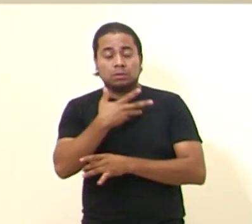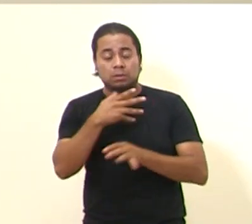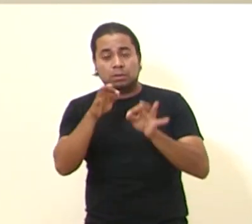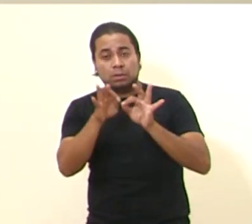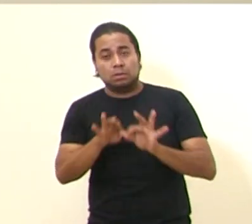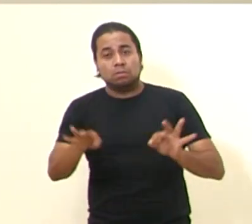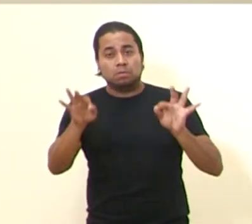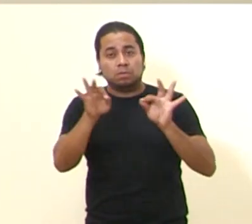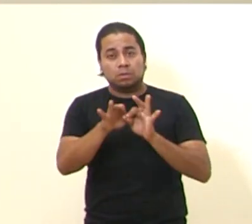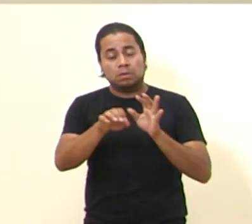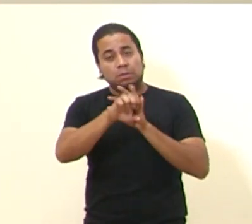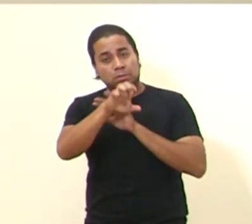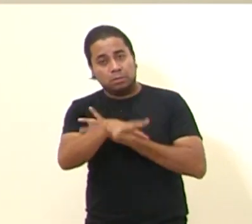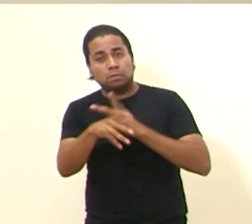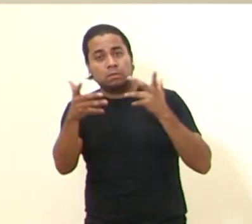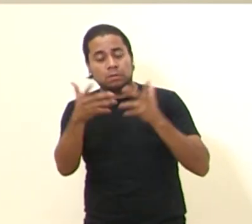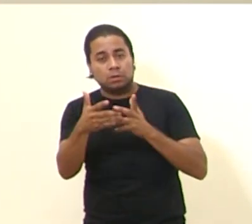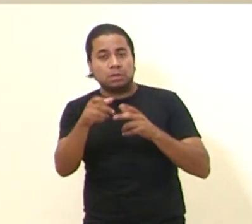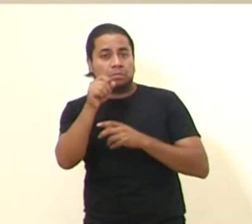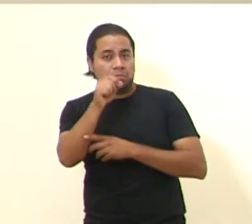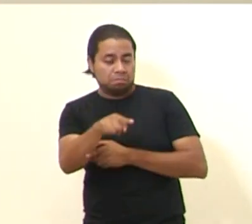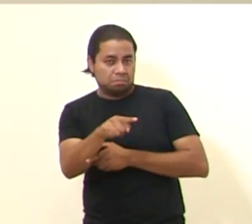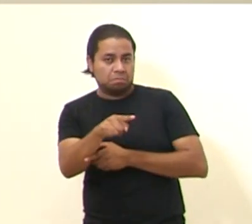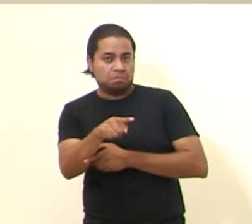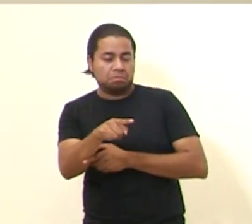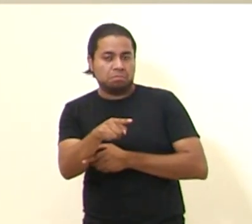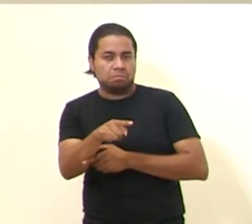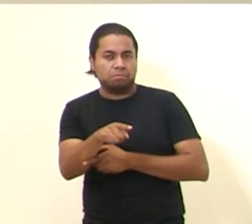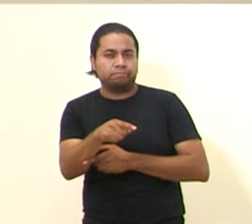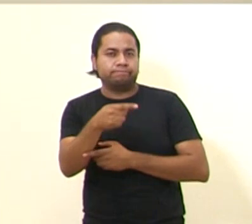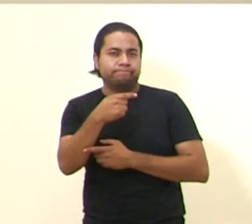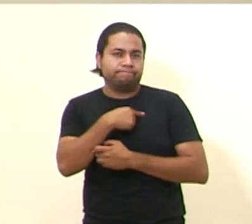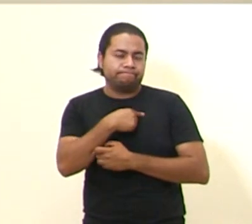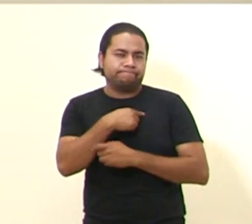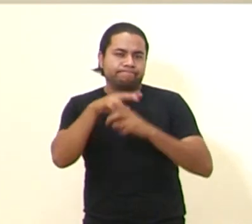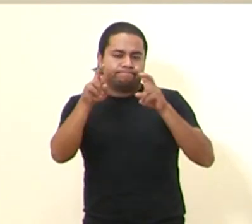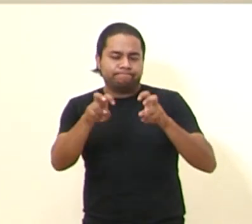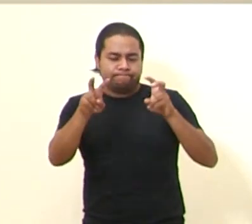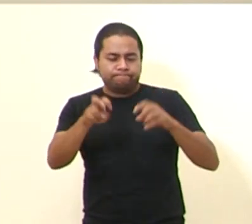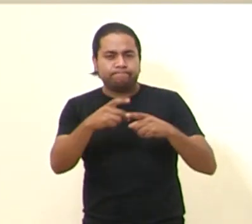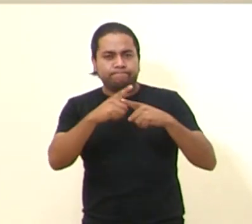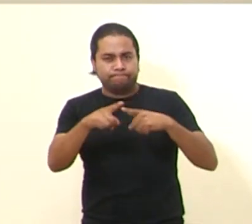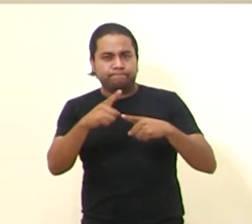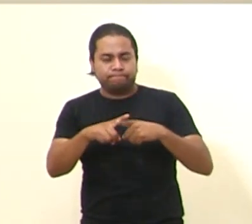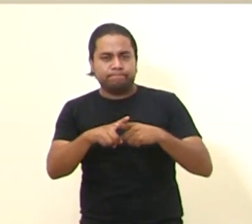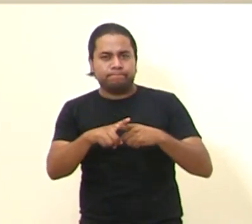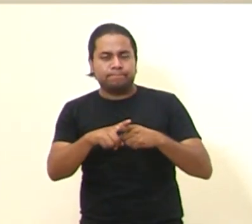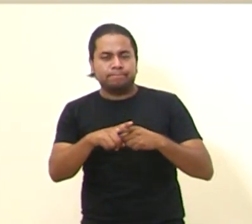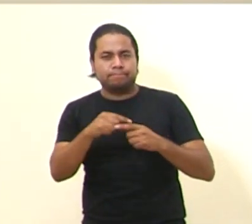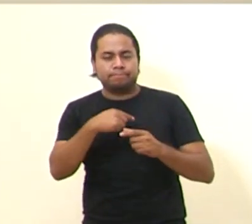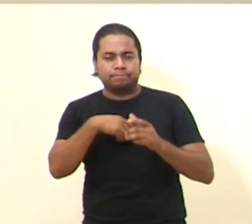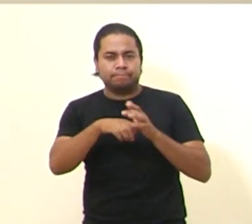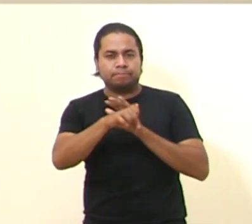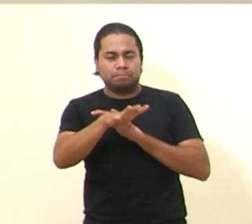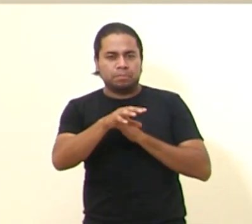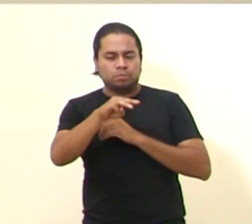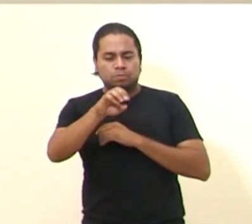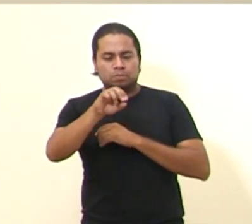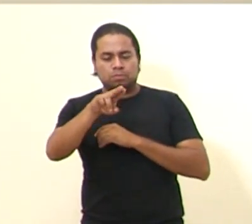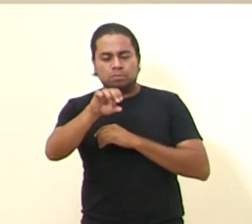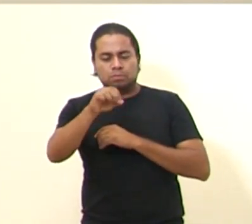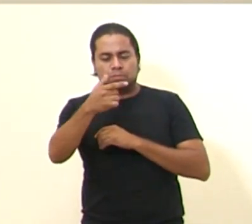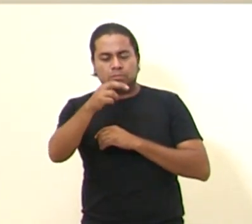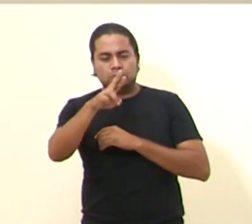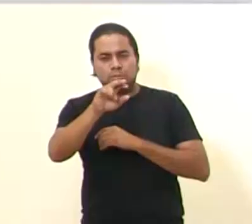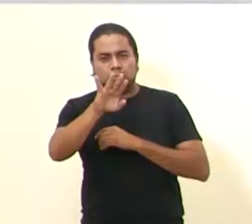hagamos el estudio de un pueblo indígena abordemos muchos subtemas. ¿Por qué? Porque les vuelvo a repetir, una monografía es el